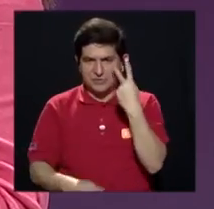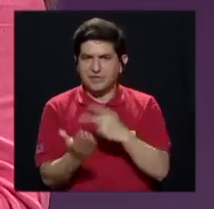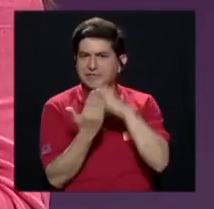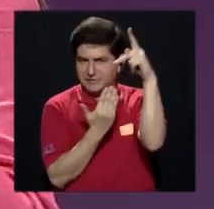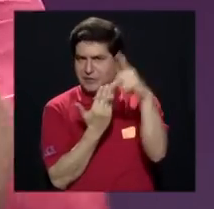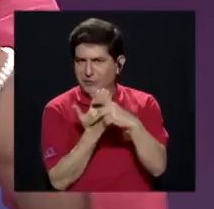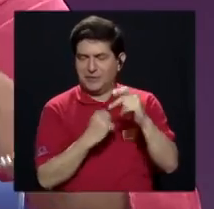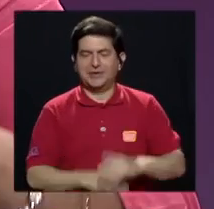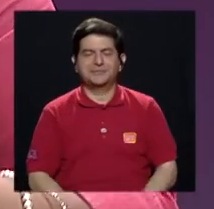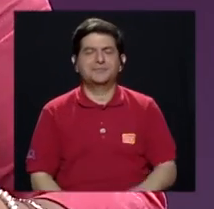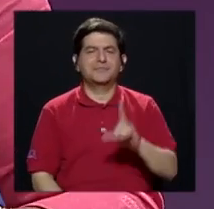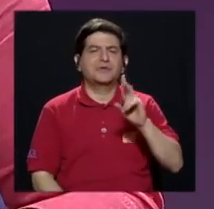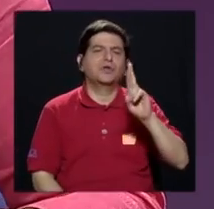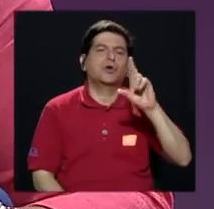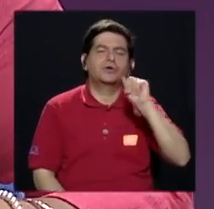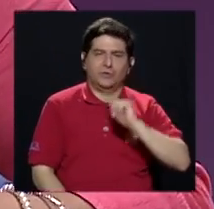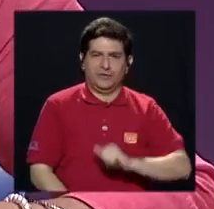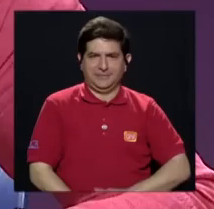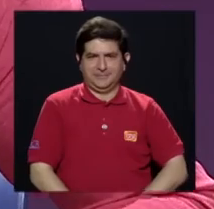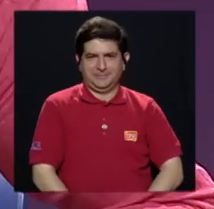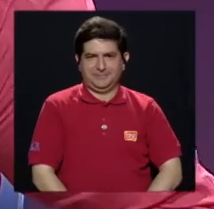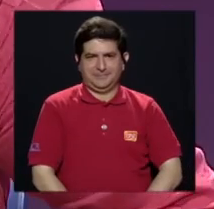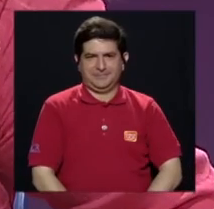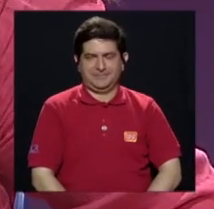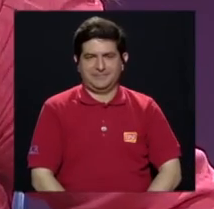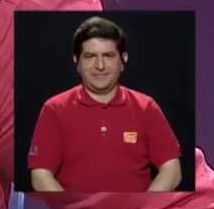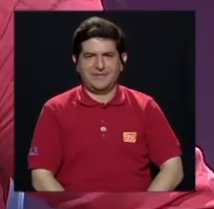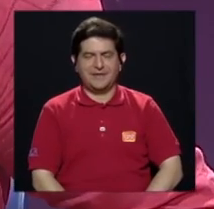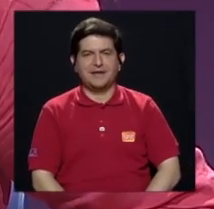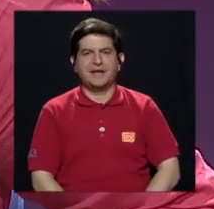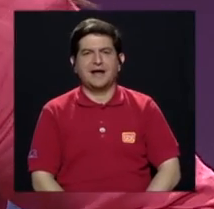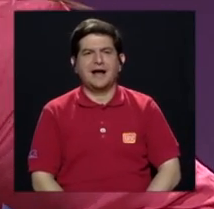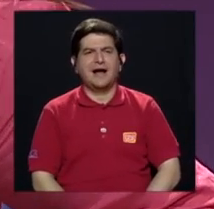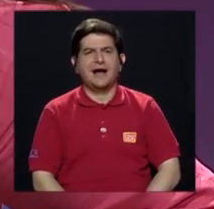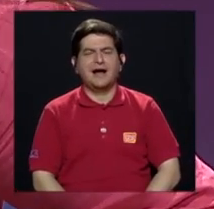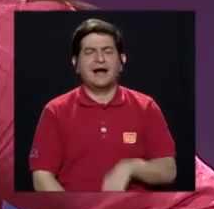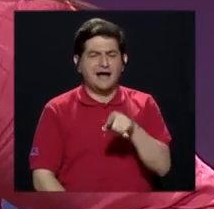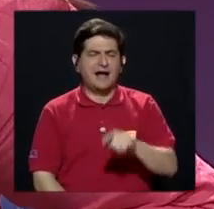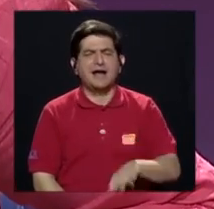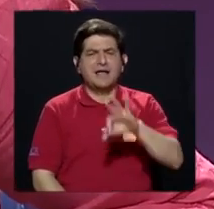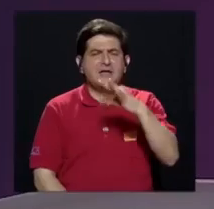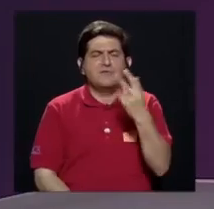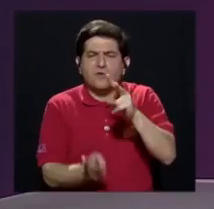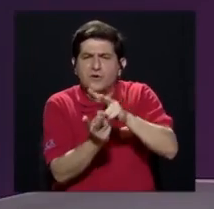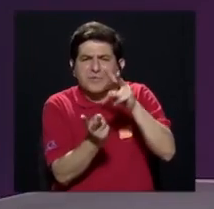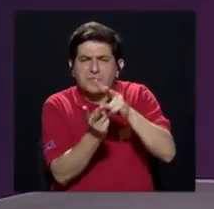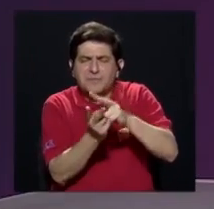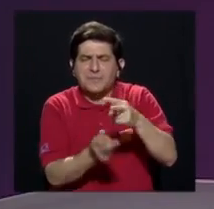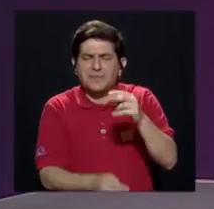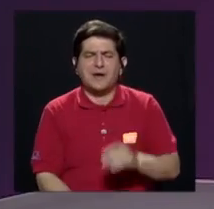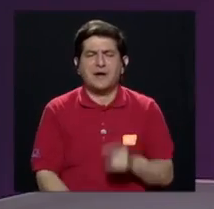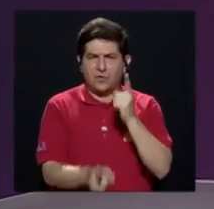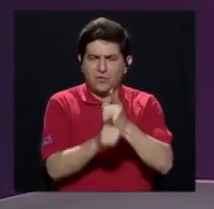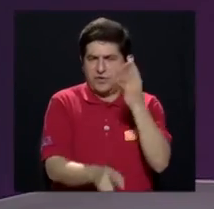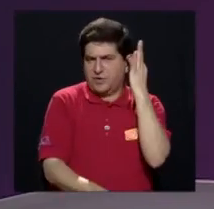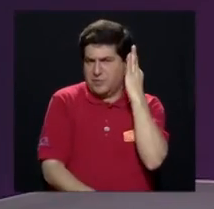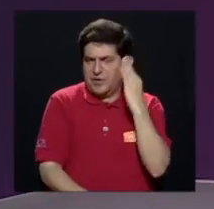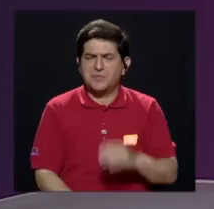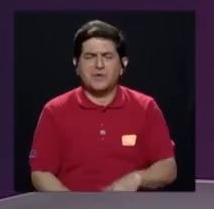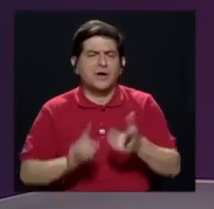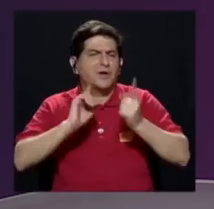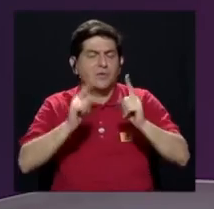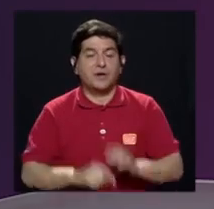sintonizan doctora posiciones sexuales recomendadas para la mujer es una época muy linda